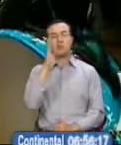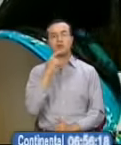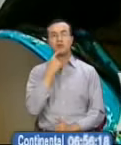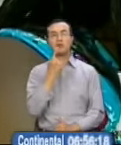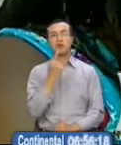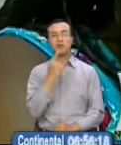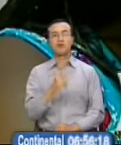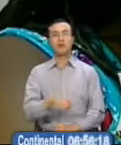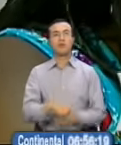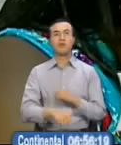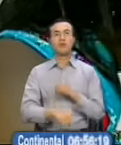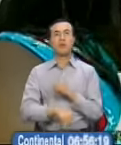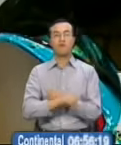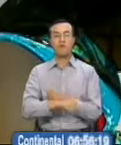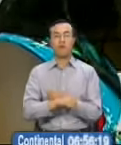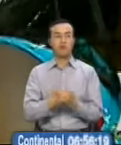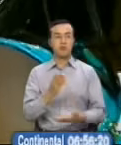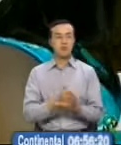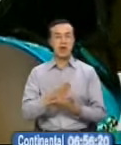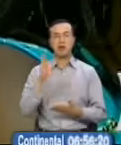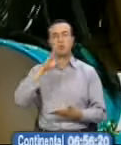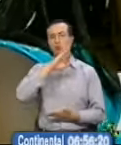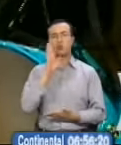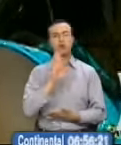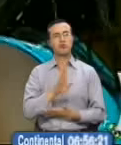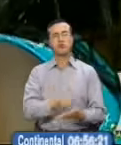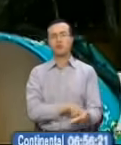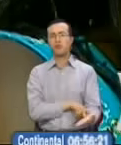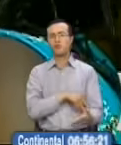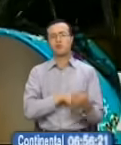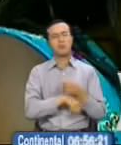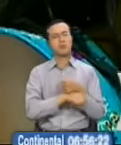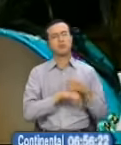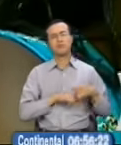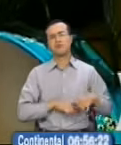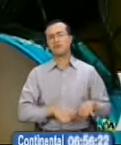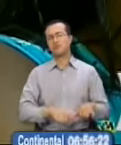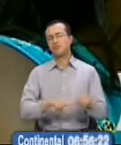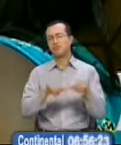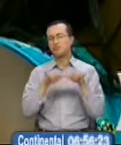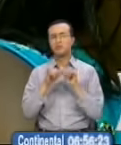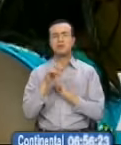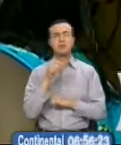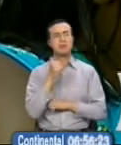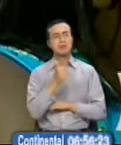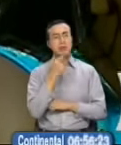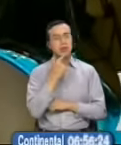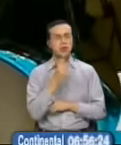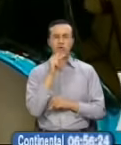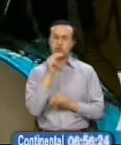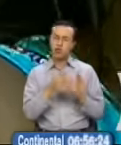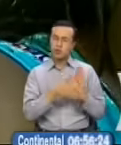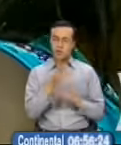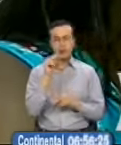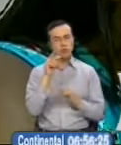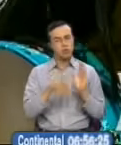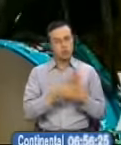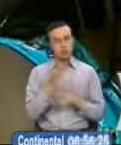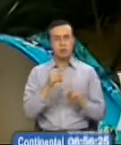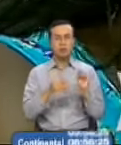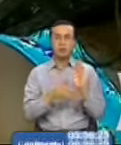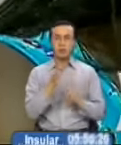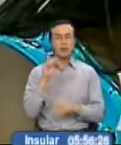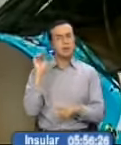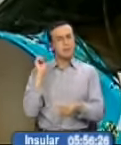quitarle el juego de la pelota. Eso sí que nunca se lo pude quitar. Porque él, yo le decía, no salga, no salga, no salga,